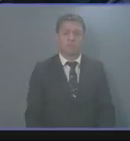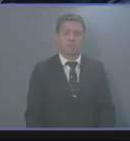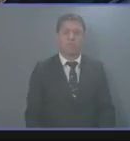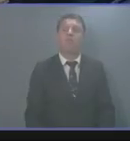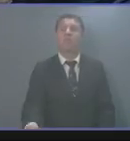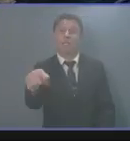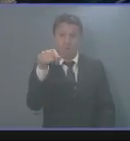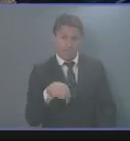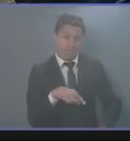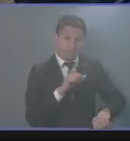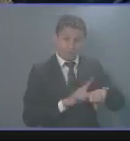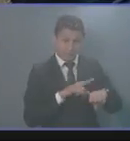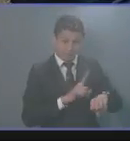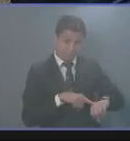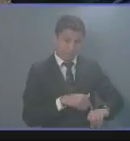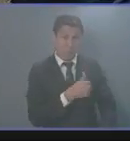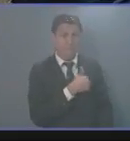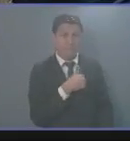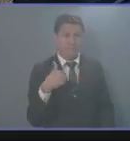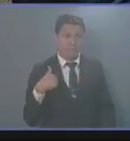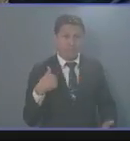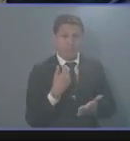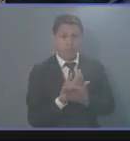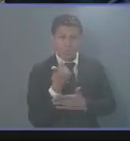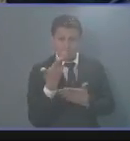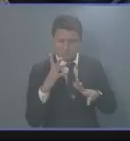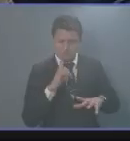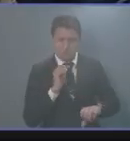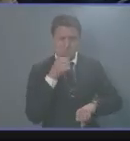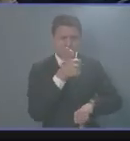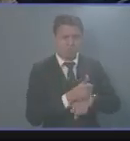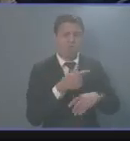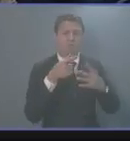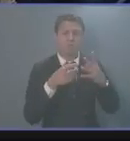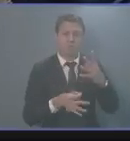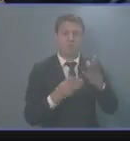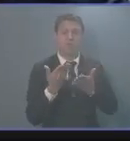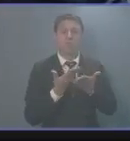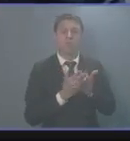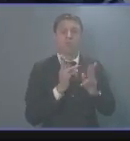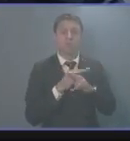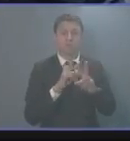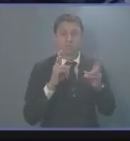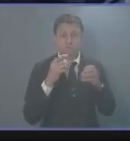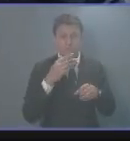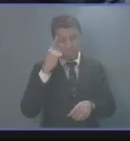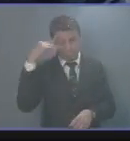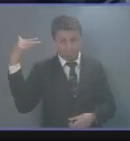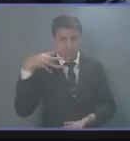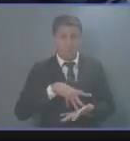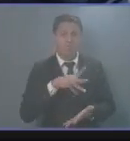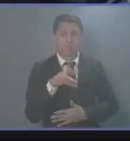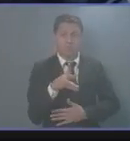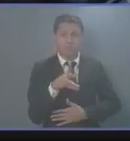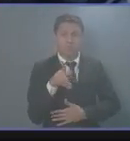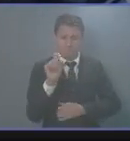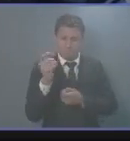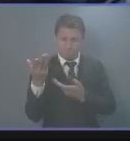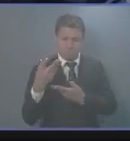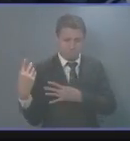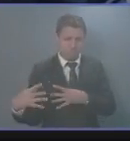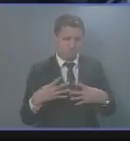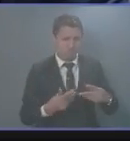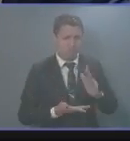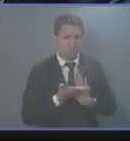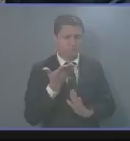En este periodo, el Ministerio de Economía han creado leyes y reformas políticas públicas que han podido dinamizar